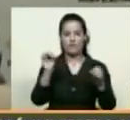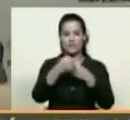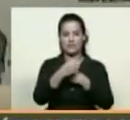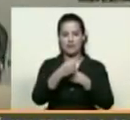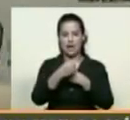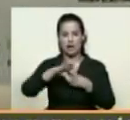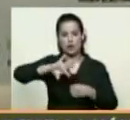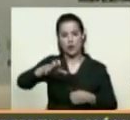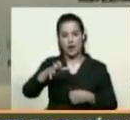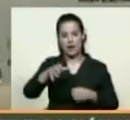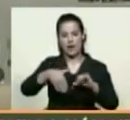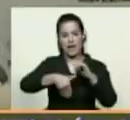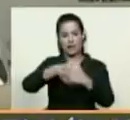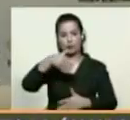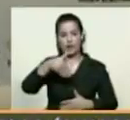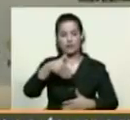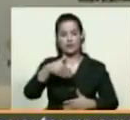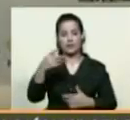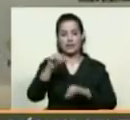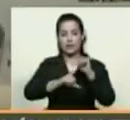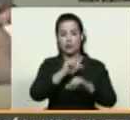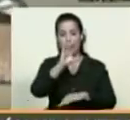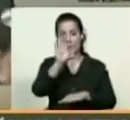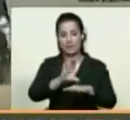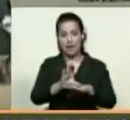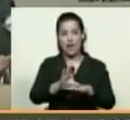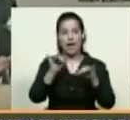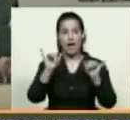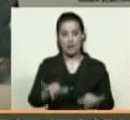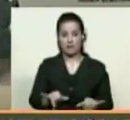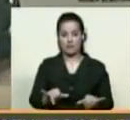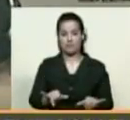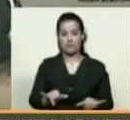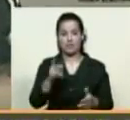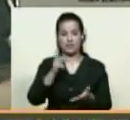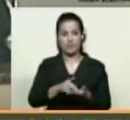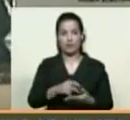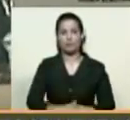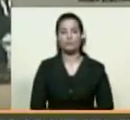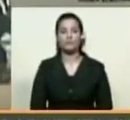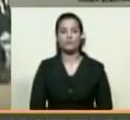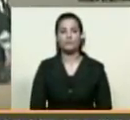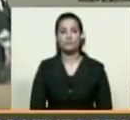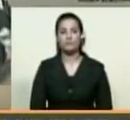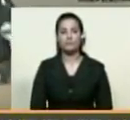Electoral del Distrito Capital, aquí presente.